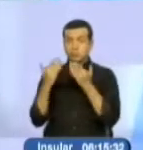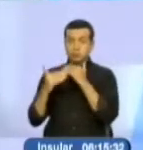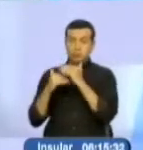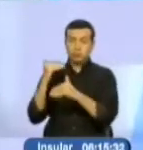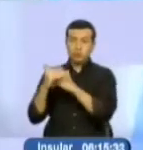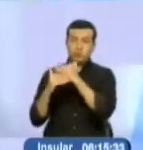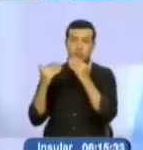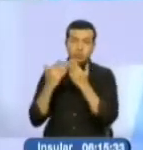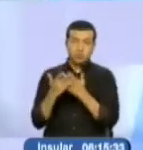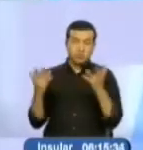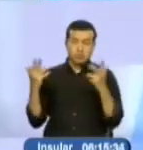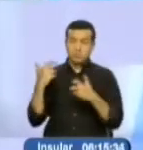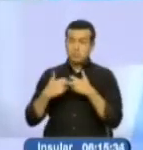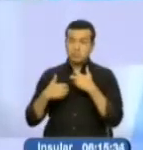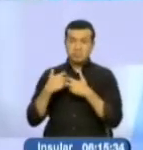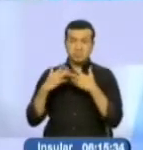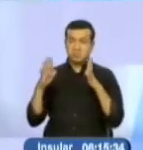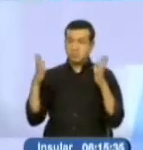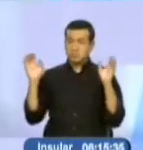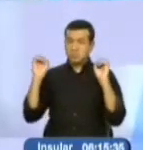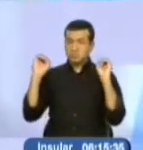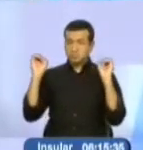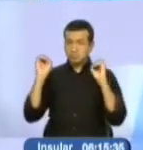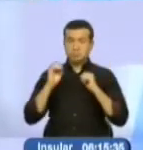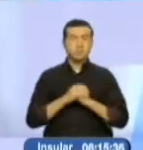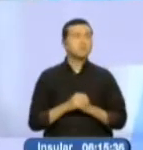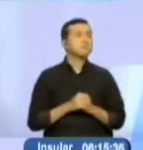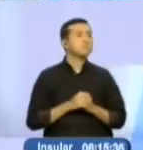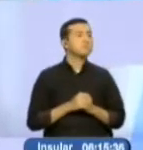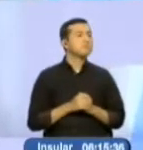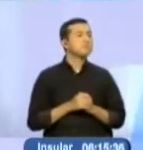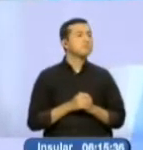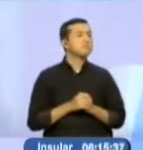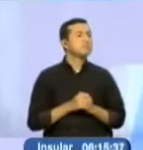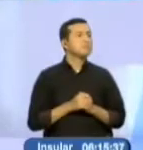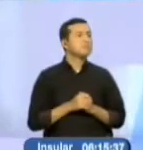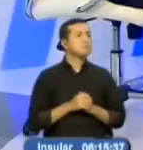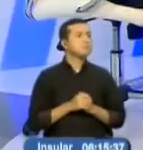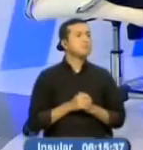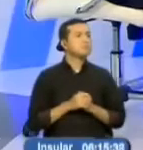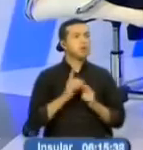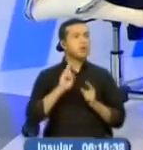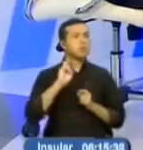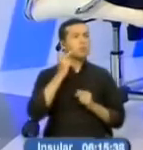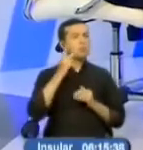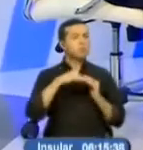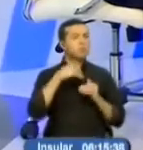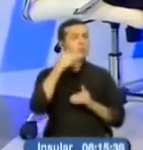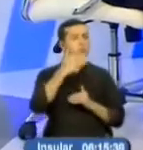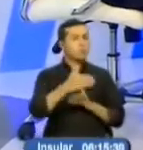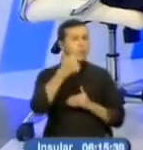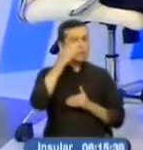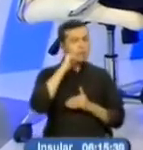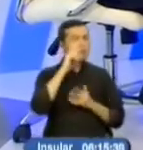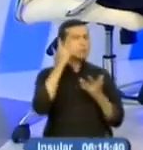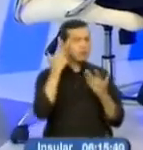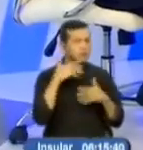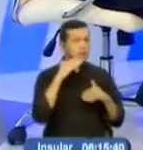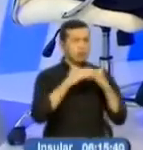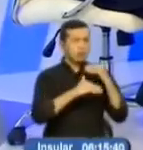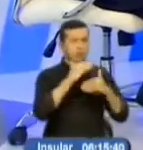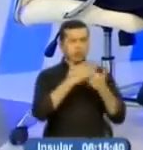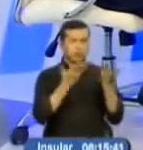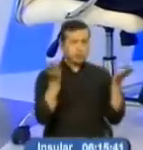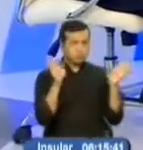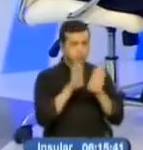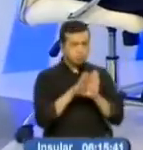se desarrolló sin mayores inconvenientes ok ahora cuál es el siguiente paso con lo ayer ya el proceso se